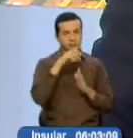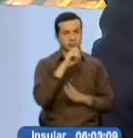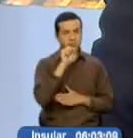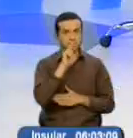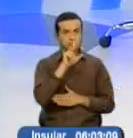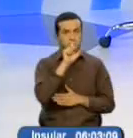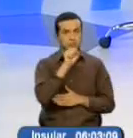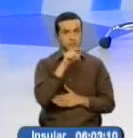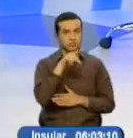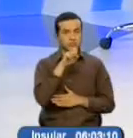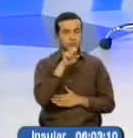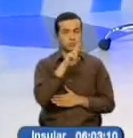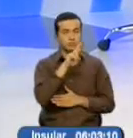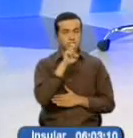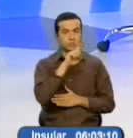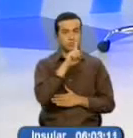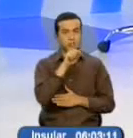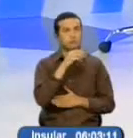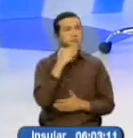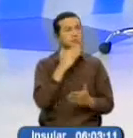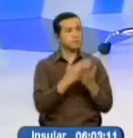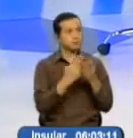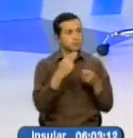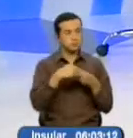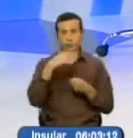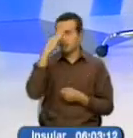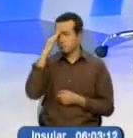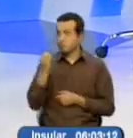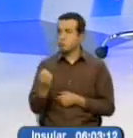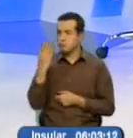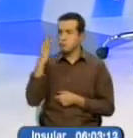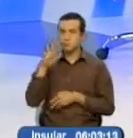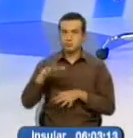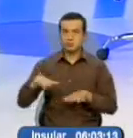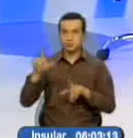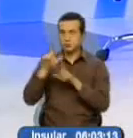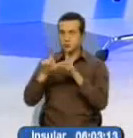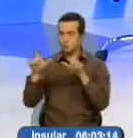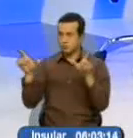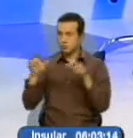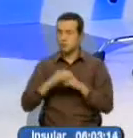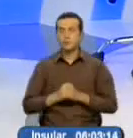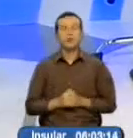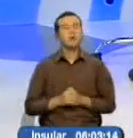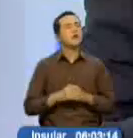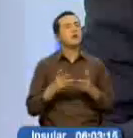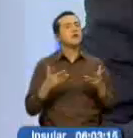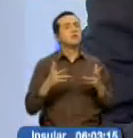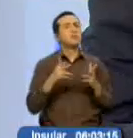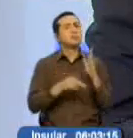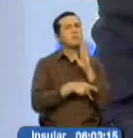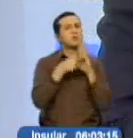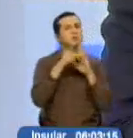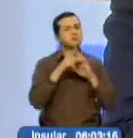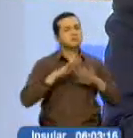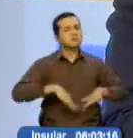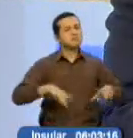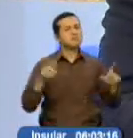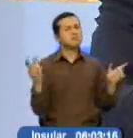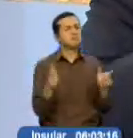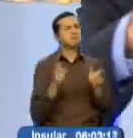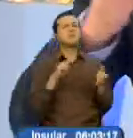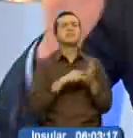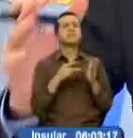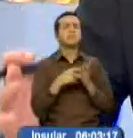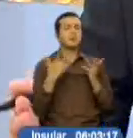Señor ministro, buenos días y gracias por estar con nosotros. Carlos, buenos días y buenos días a su audiencia. Bueno, ¿qué es esto de los campos menores? Recordemos que la